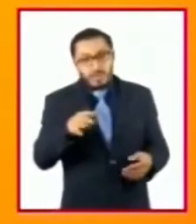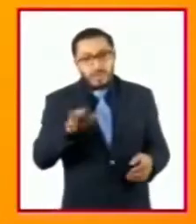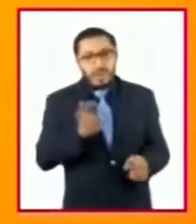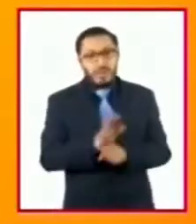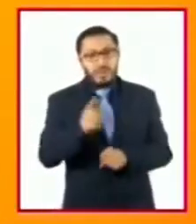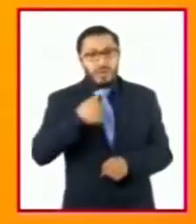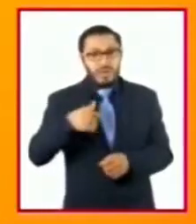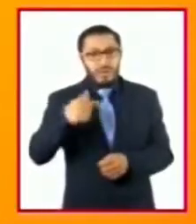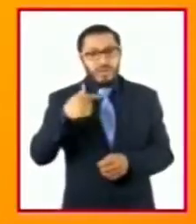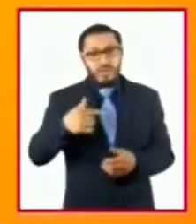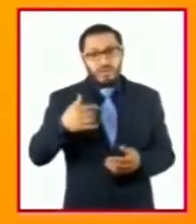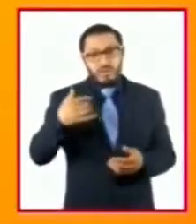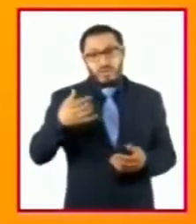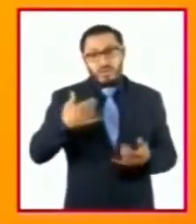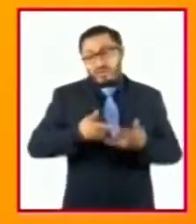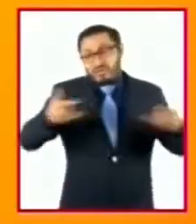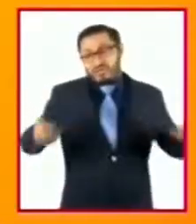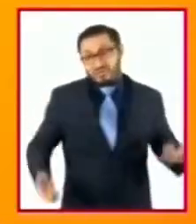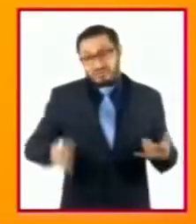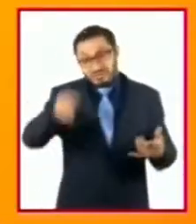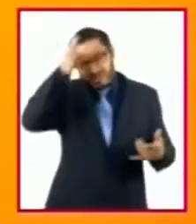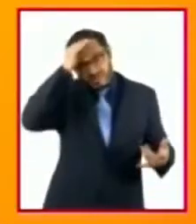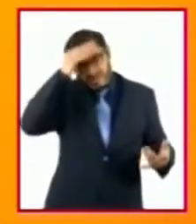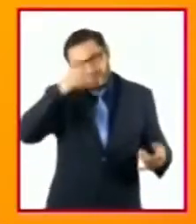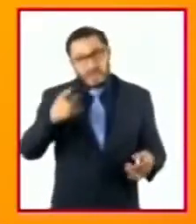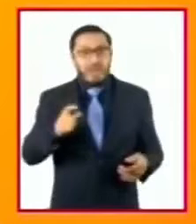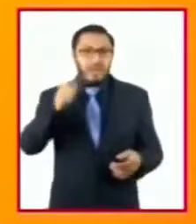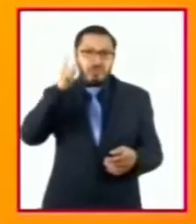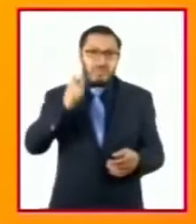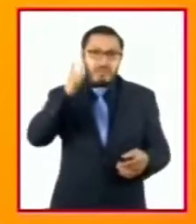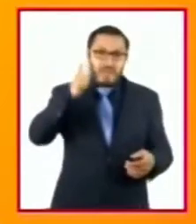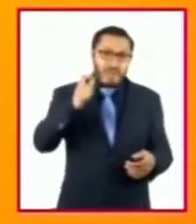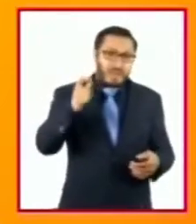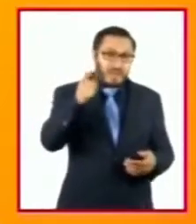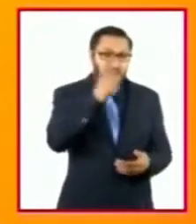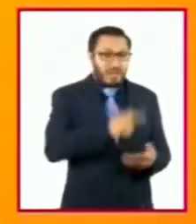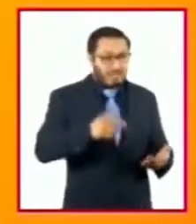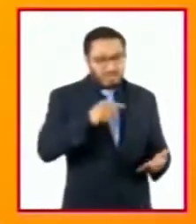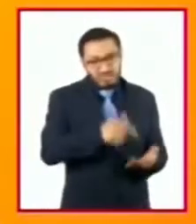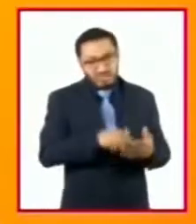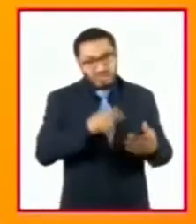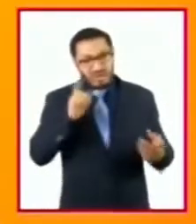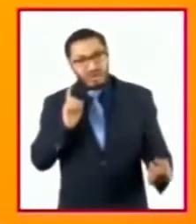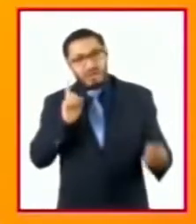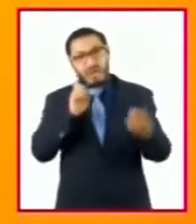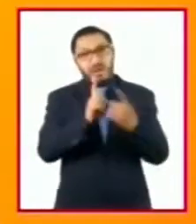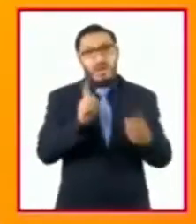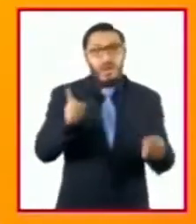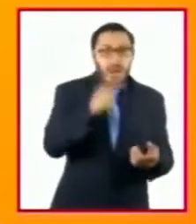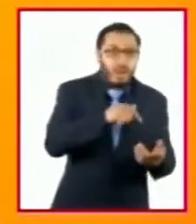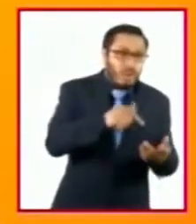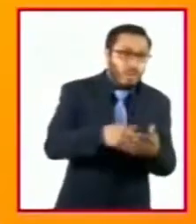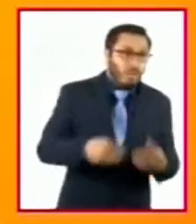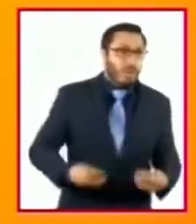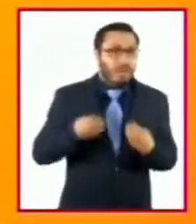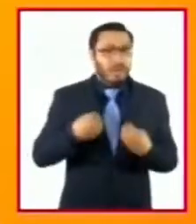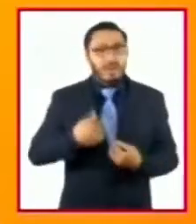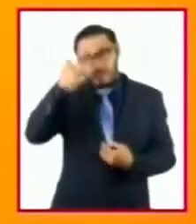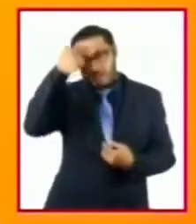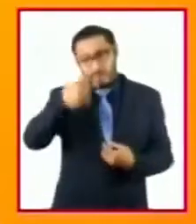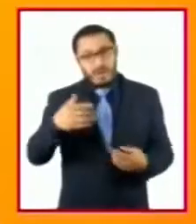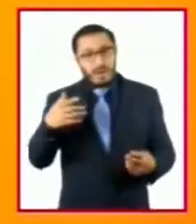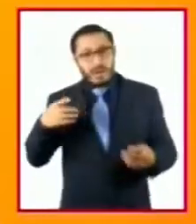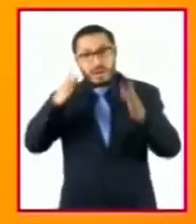histórico, qué necesito, con qué becas, qué embajada, en qué lugar voy a vivir para poder llegar a eso.